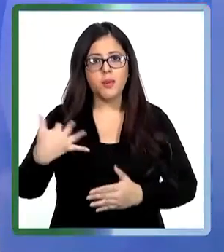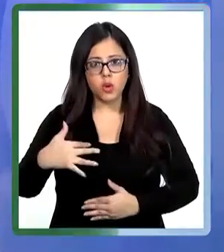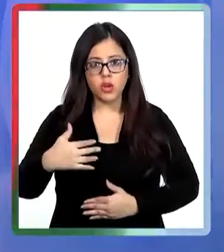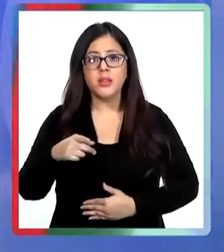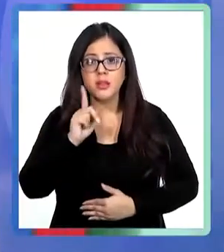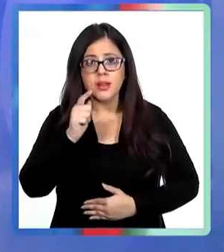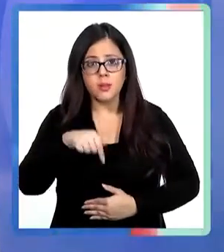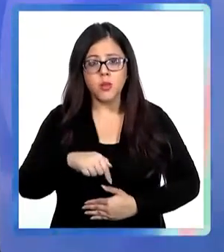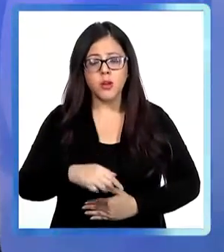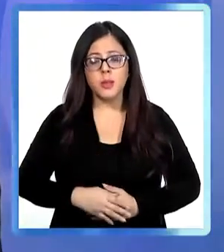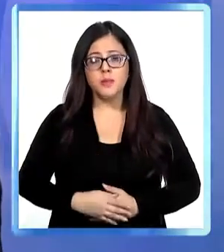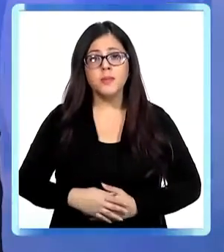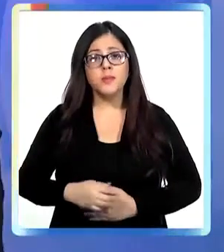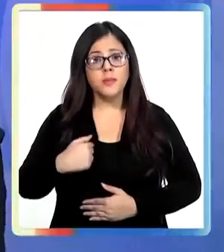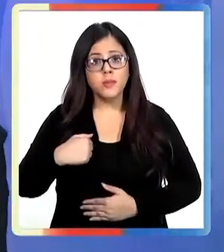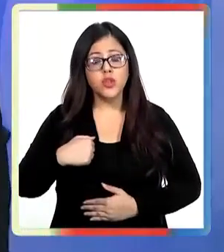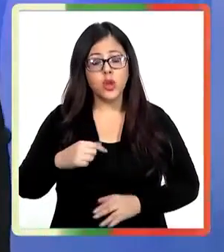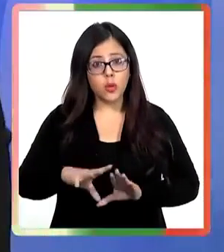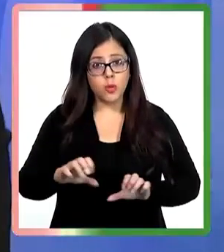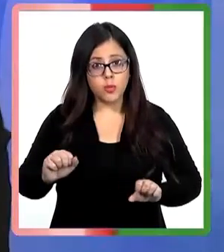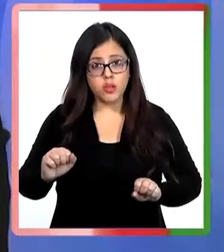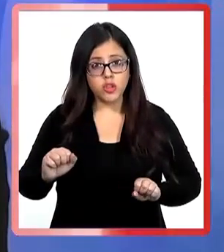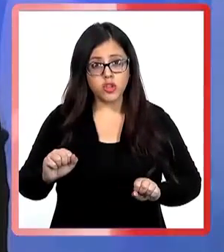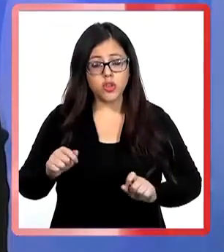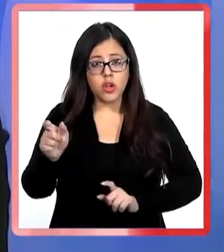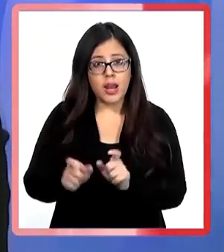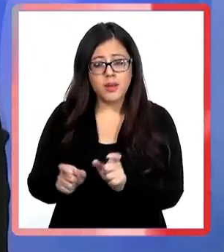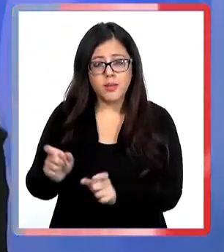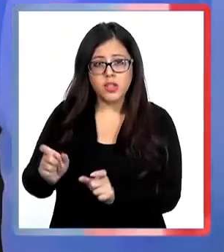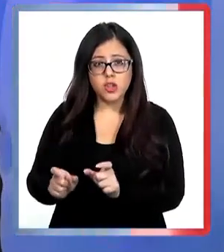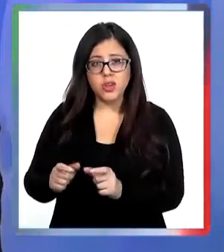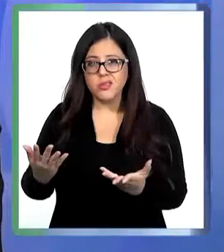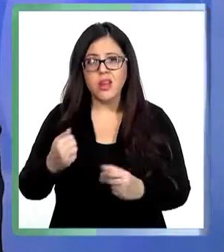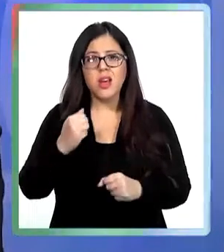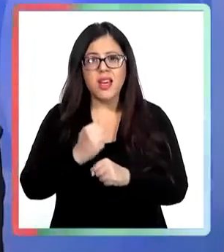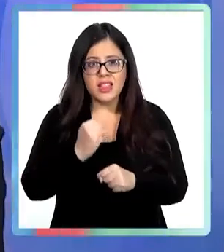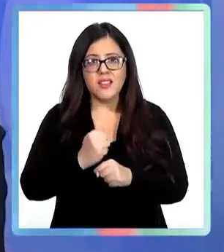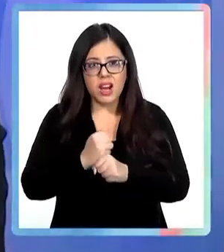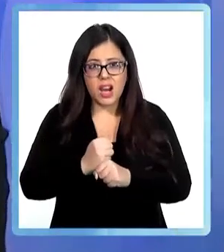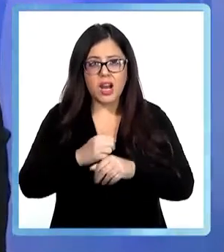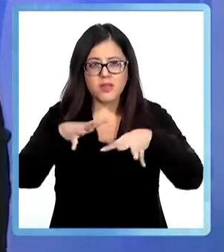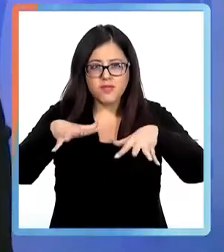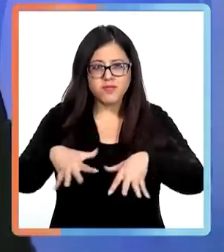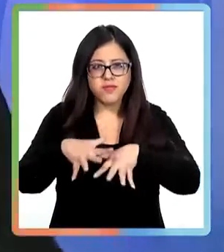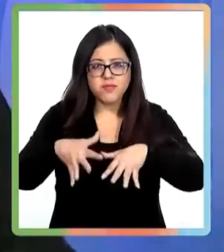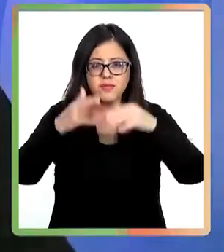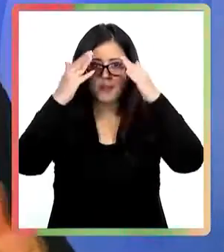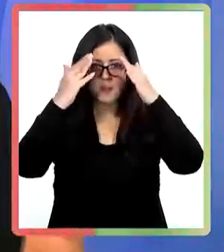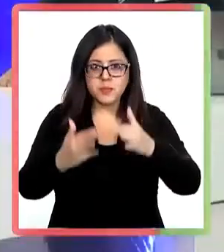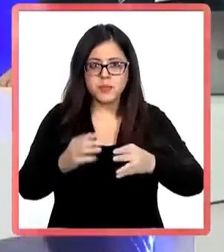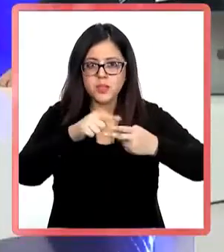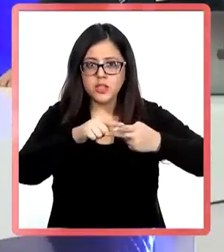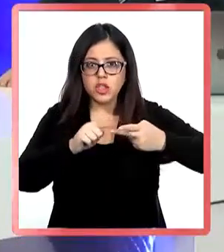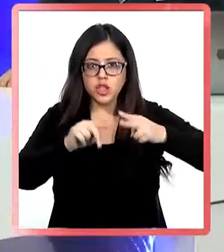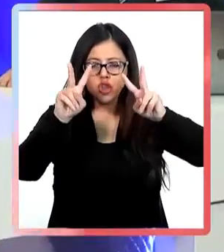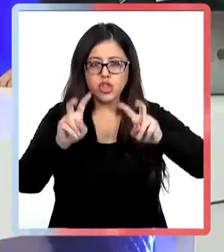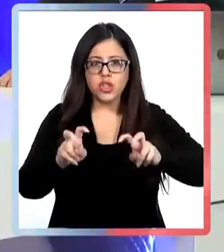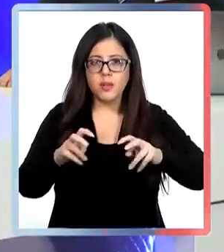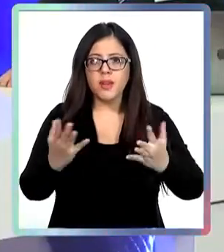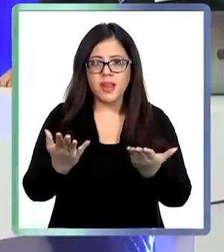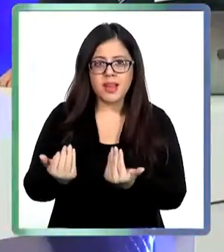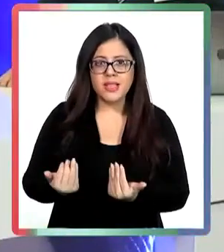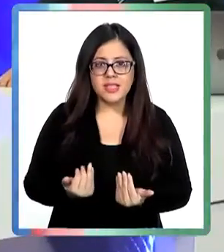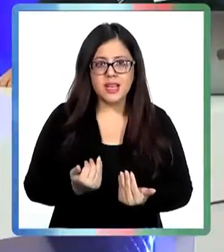tenemos. Yo el compromiso que tengo con la ciudadanía es a trabajar de manera incansable para atender en 2 frentes